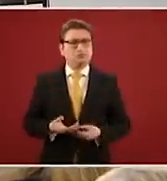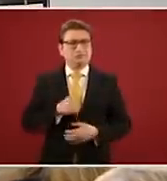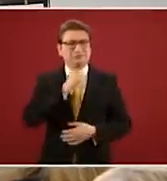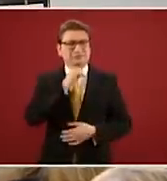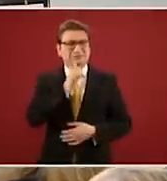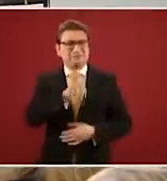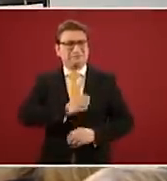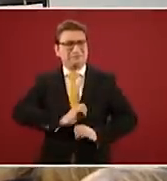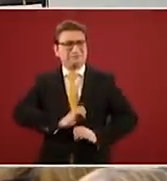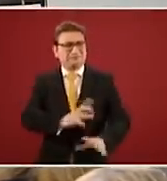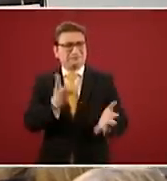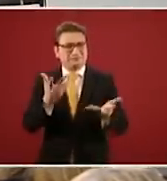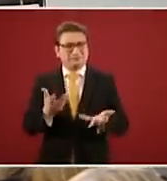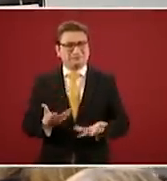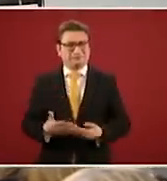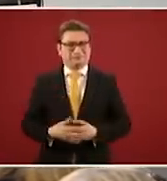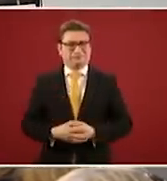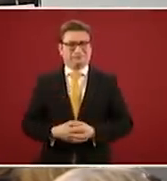nada,